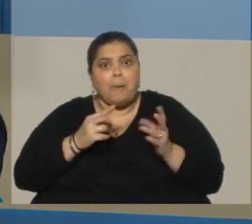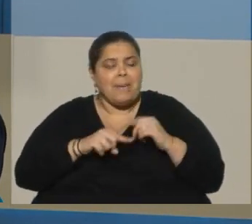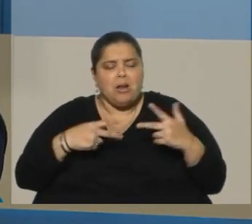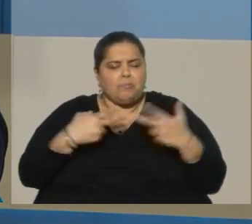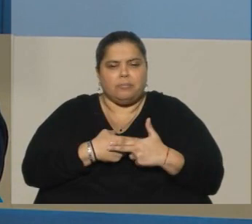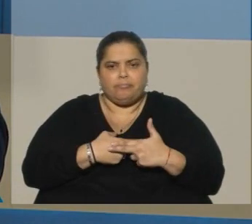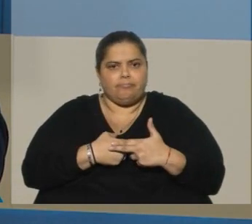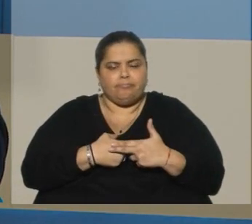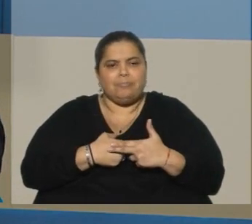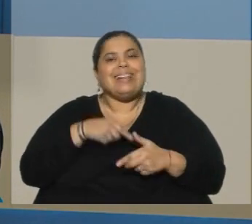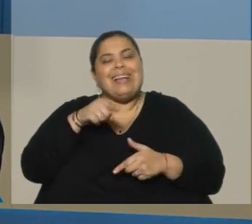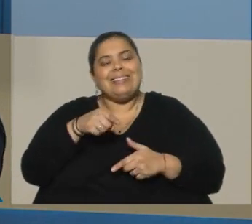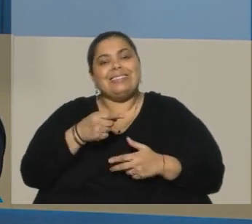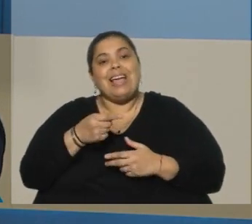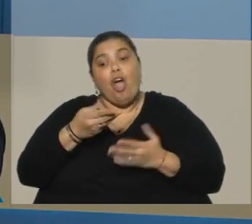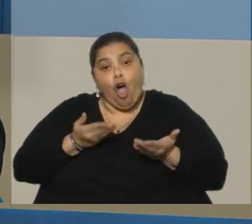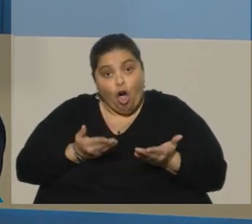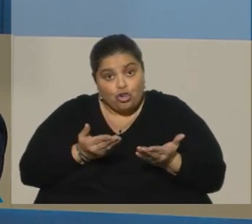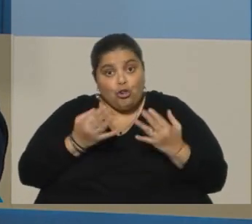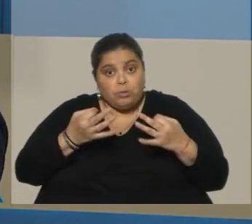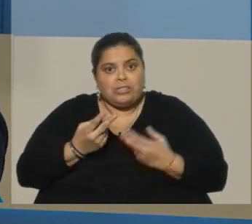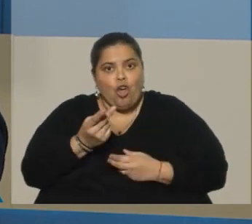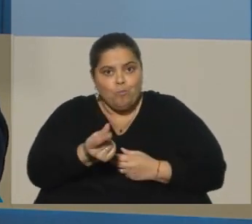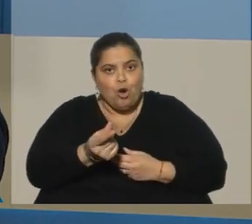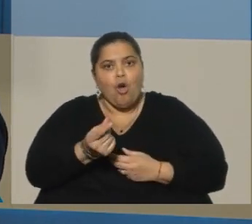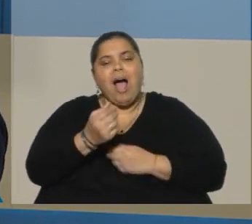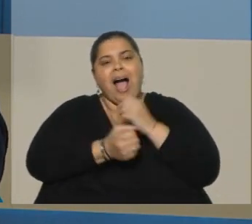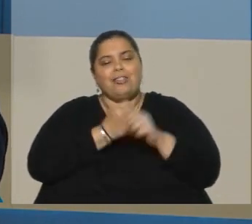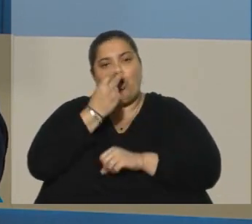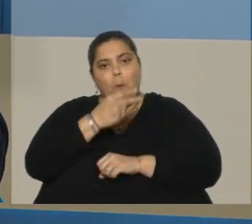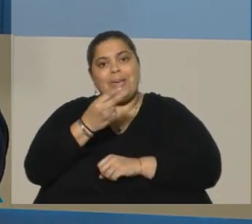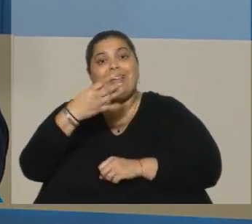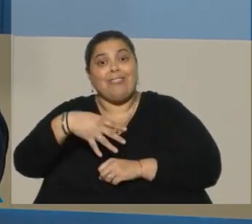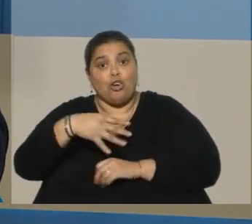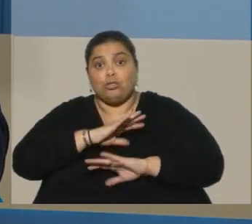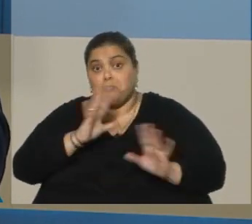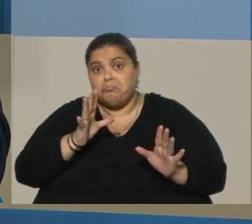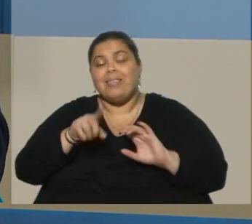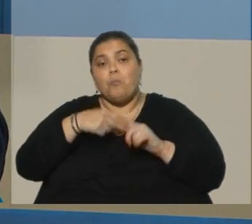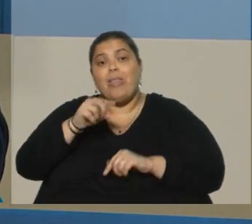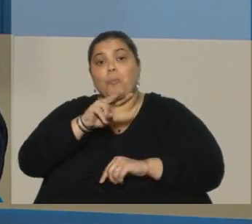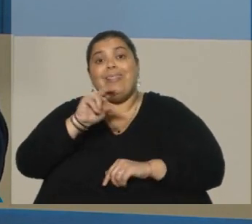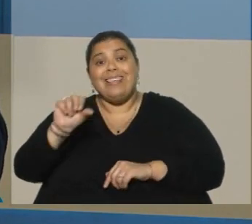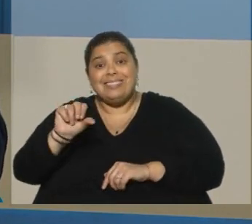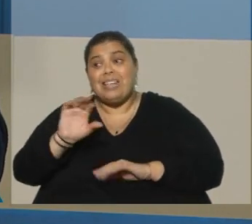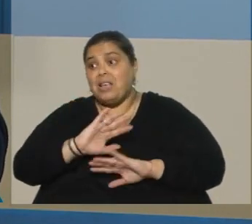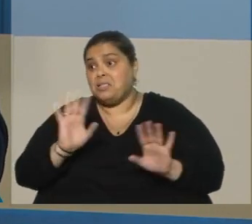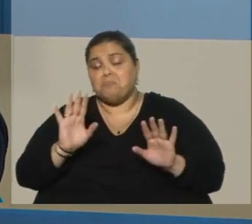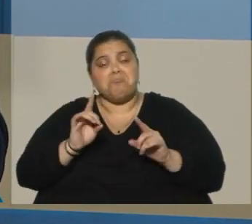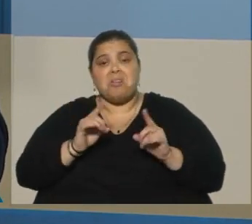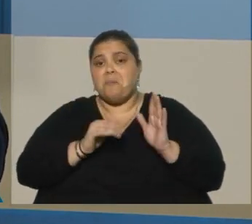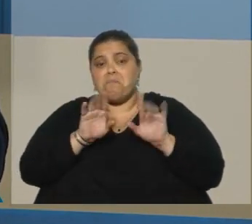Ese horno fue comprado en el año 2014, en el 2016 se decidió no instalar y está prácticamente tal como